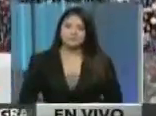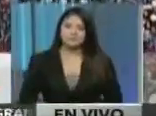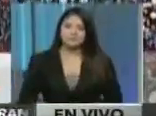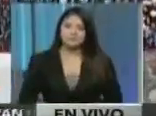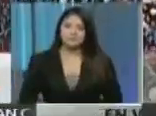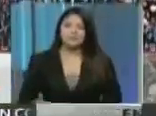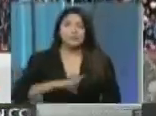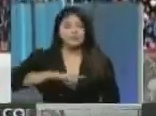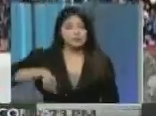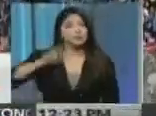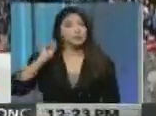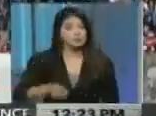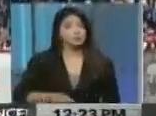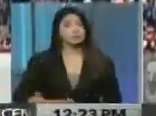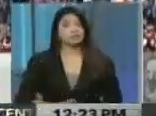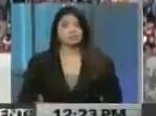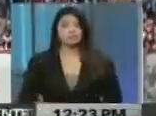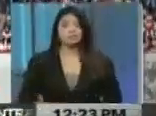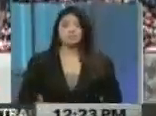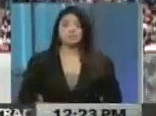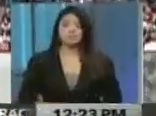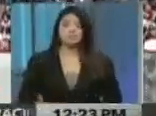Nos toca. Miren,